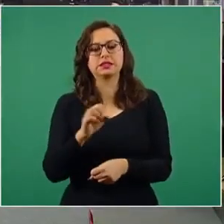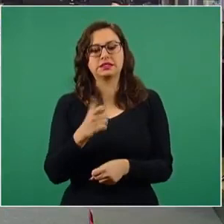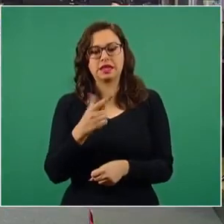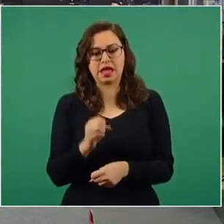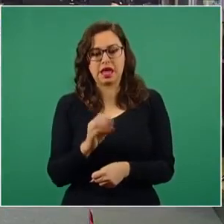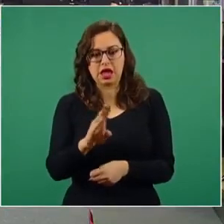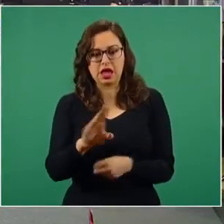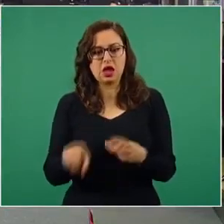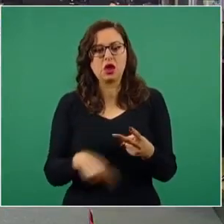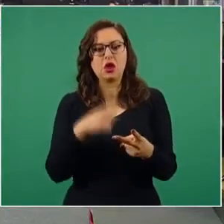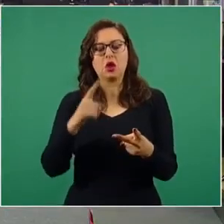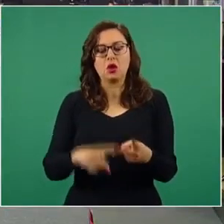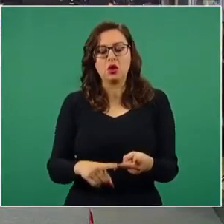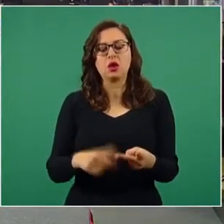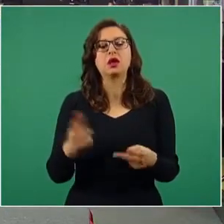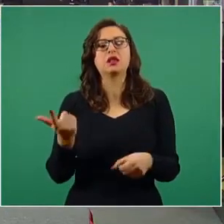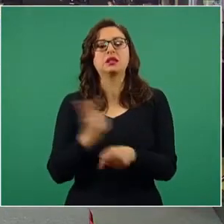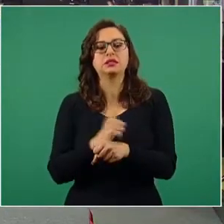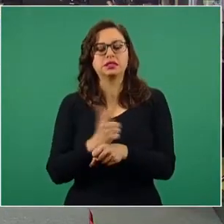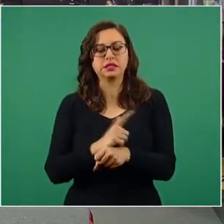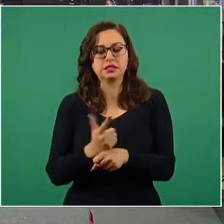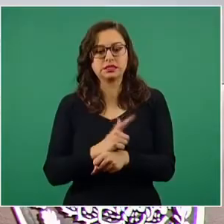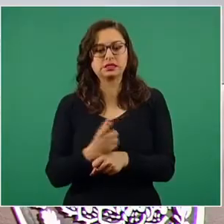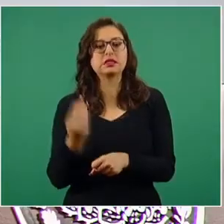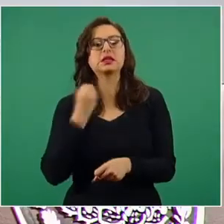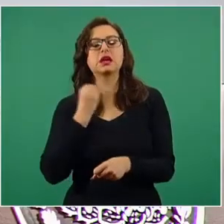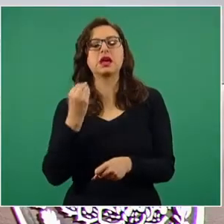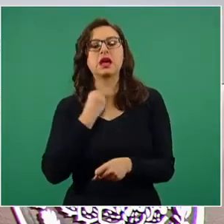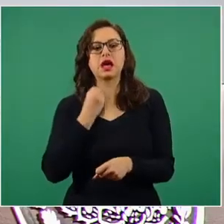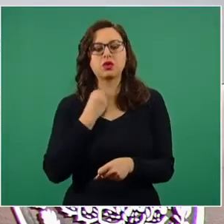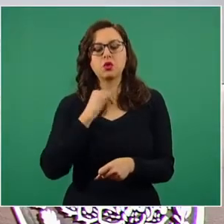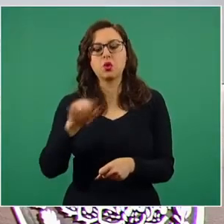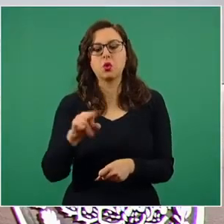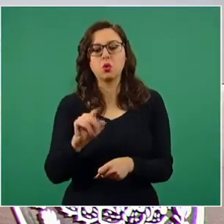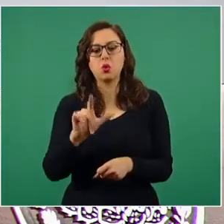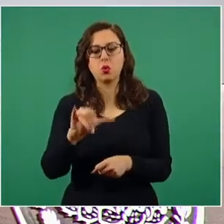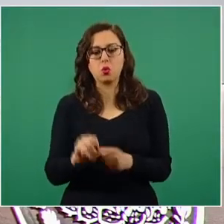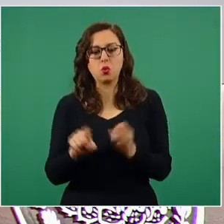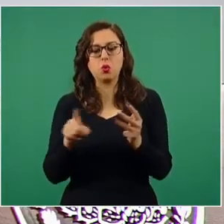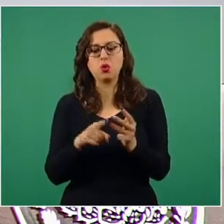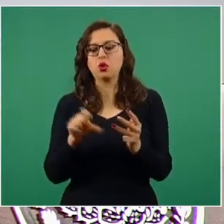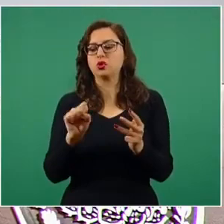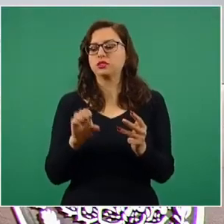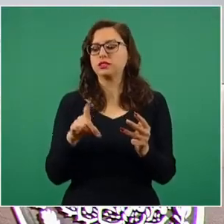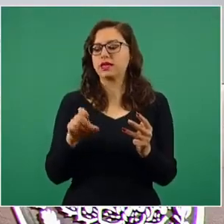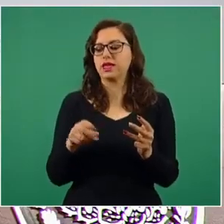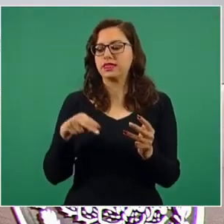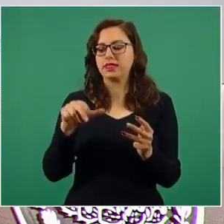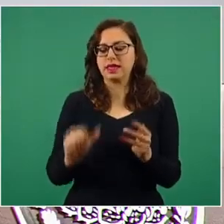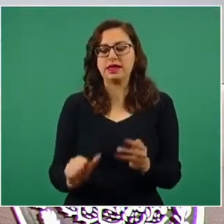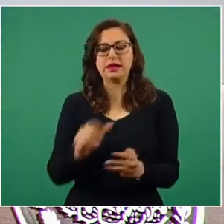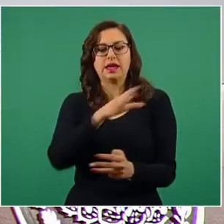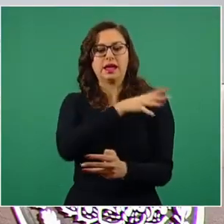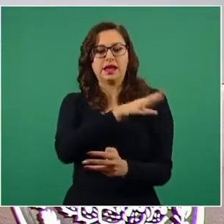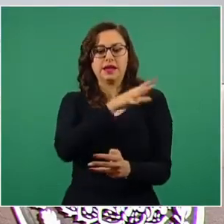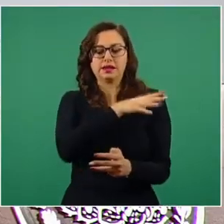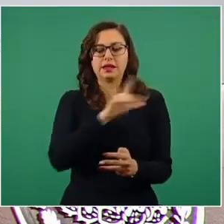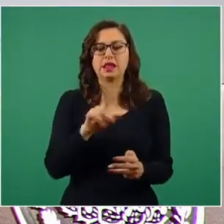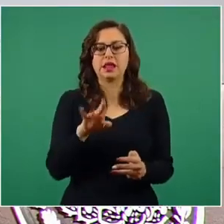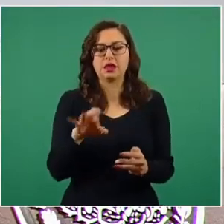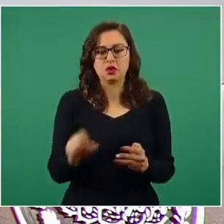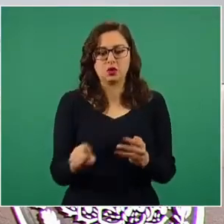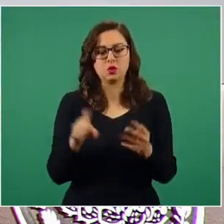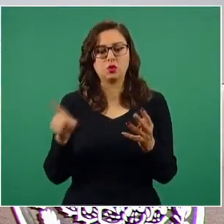el consejero jurídico, licenciado Julio Scherer Ibarra, el secretario de la Defensa Nacional, general Luis Crescencio